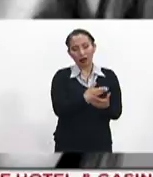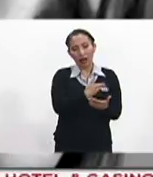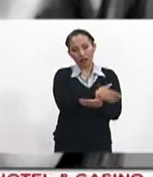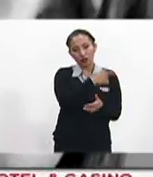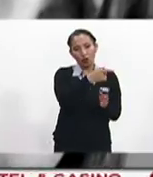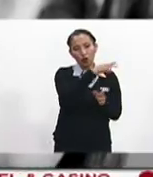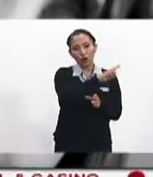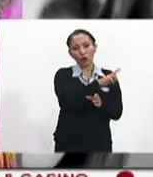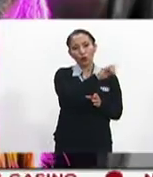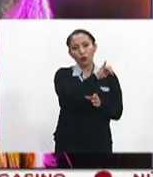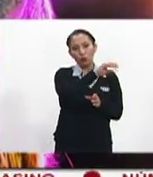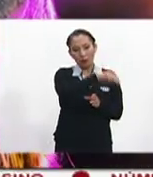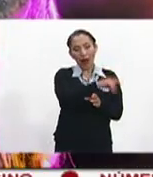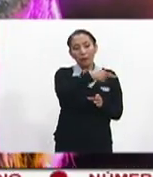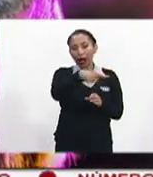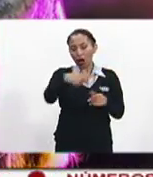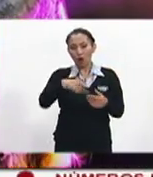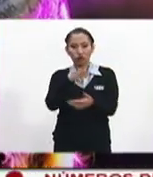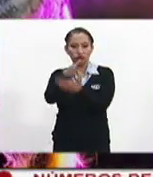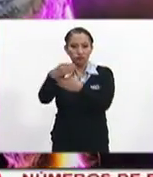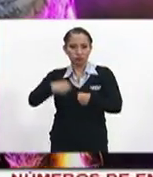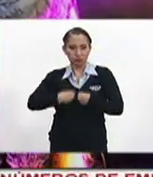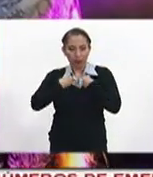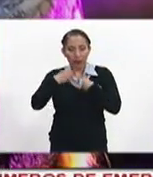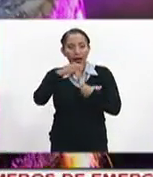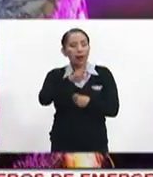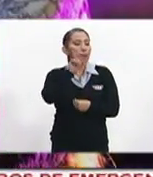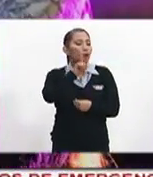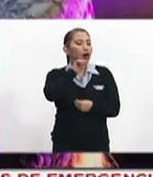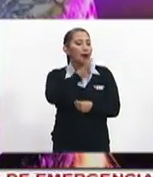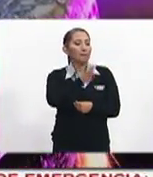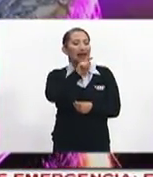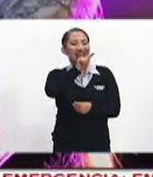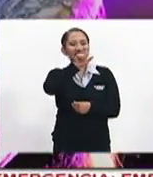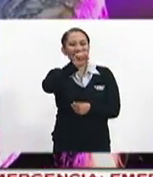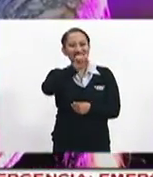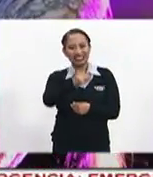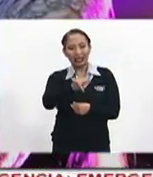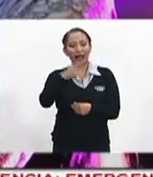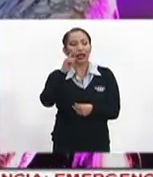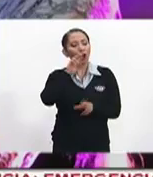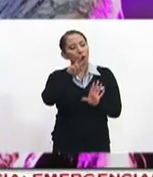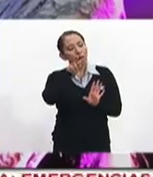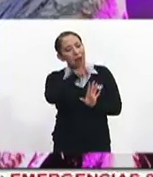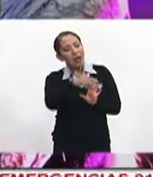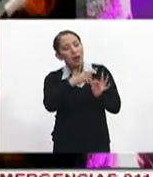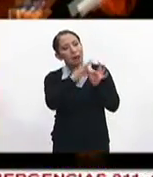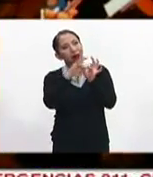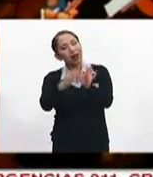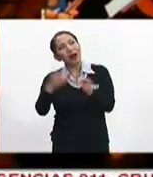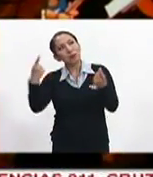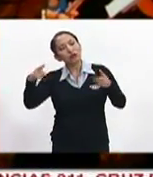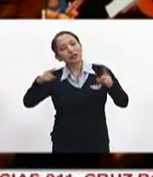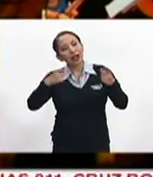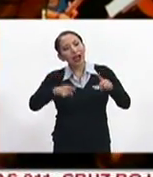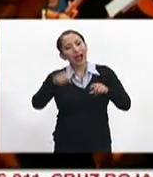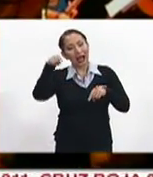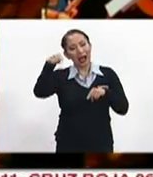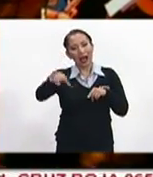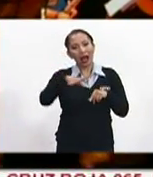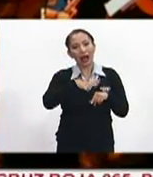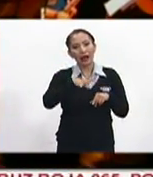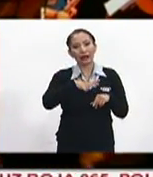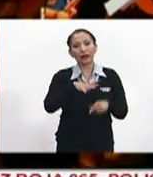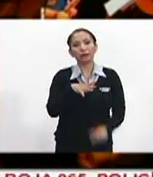Phoenix, entonces, y Betsy nos hace, ahora sí que todos volamos con Betsy, eso, hay